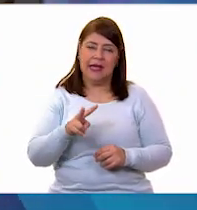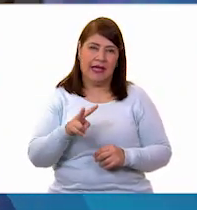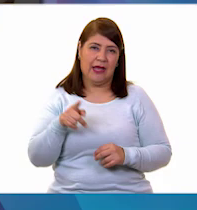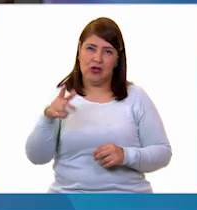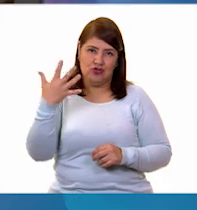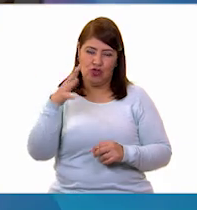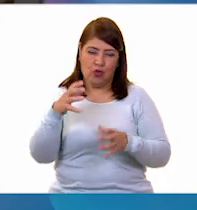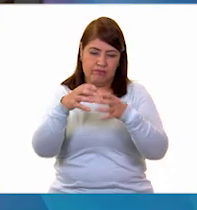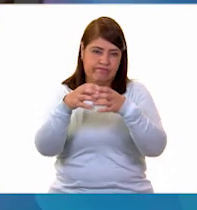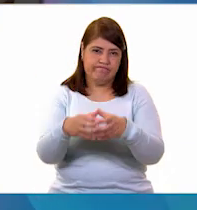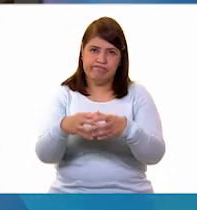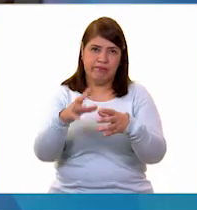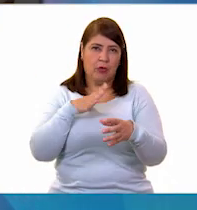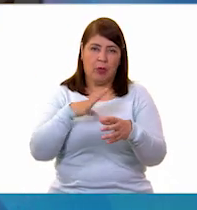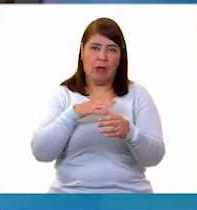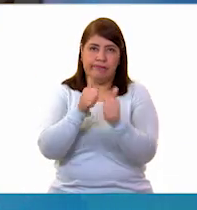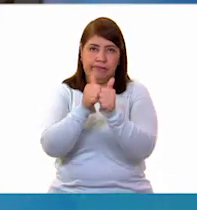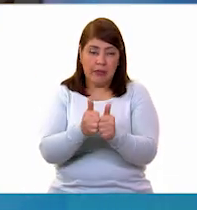es la que está dando vueltas.